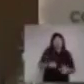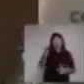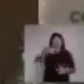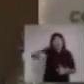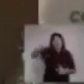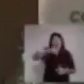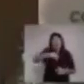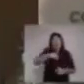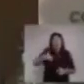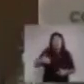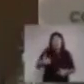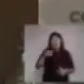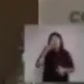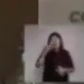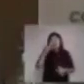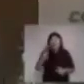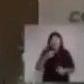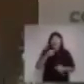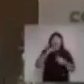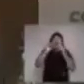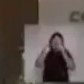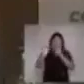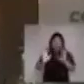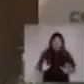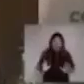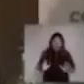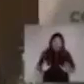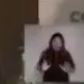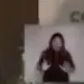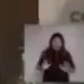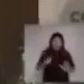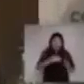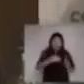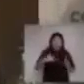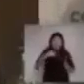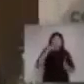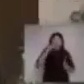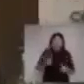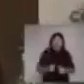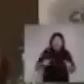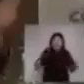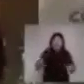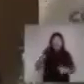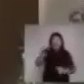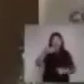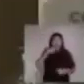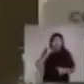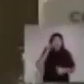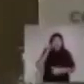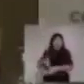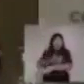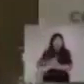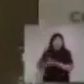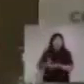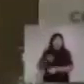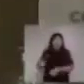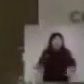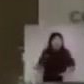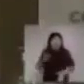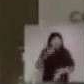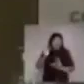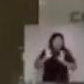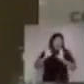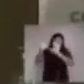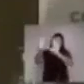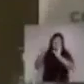traer extranjeros y no podemos traer gente en zona donde va a reventar la situación. Porque si no lo estamos trayendo acá, que contagien la